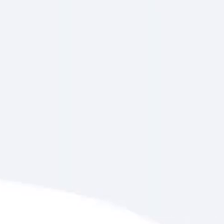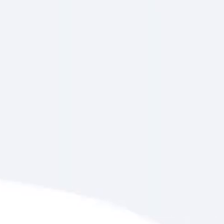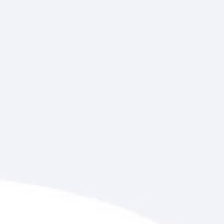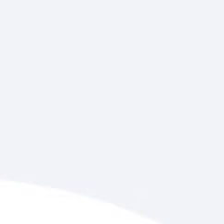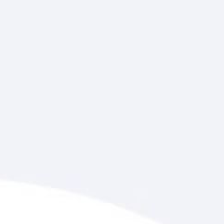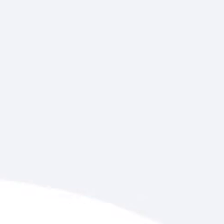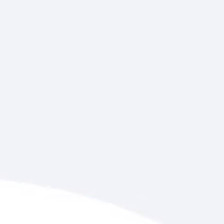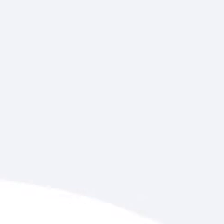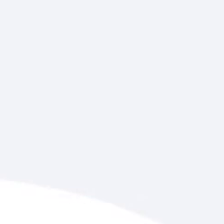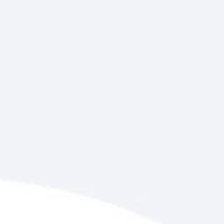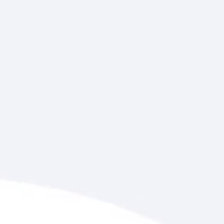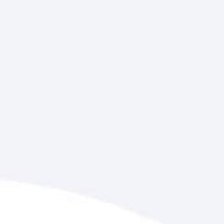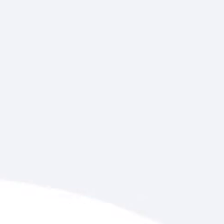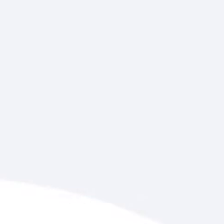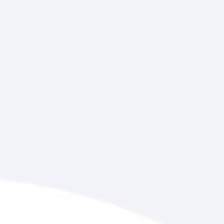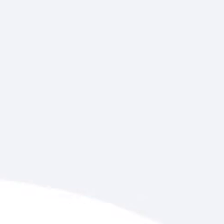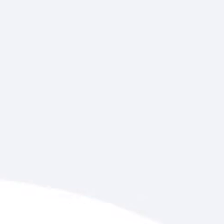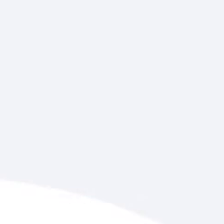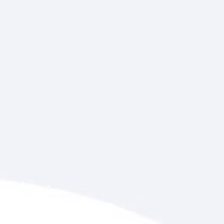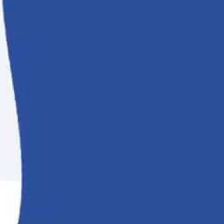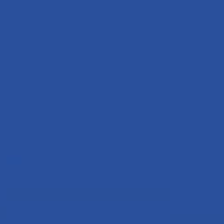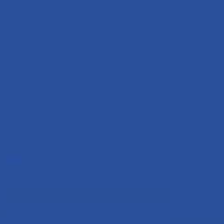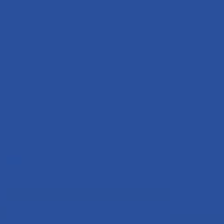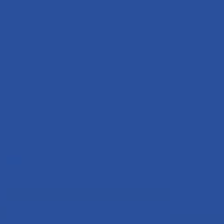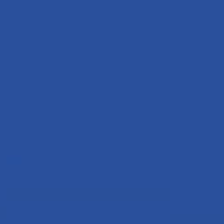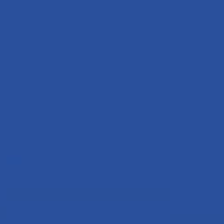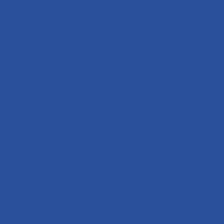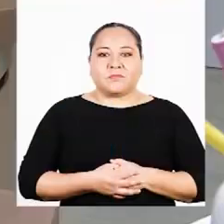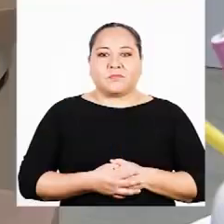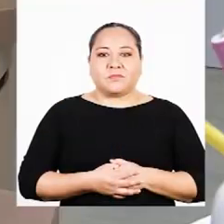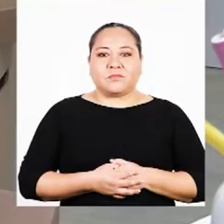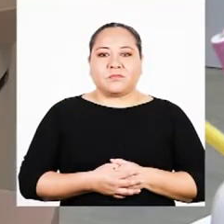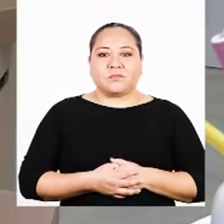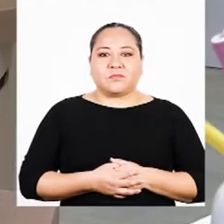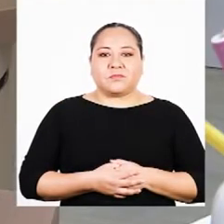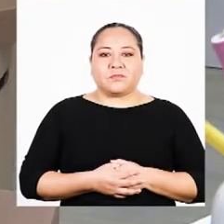Tercer y cuarto grado de secundaria.